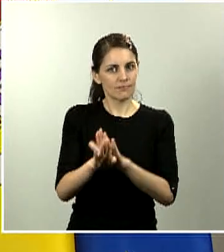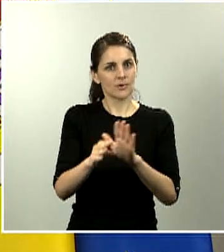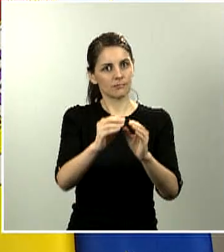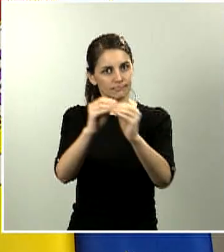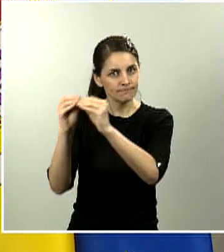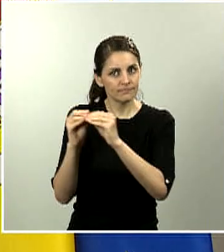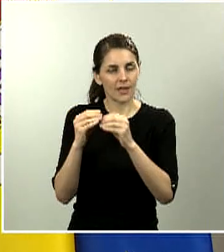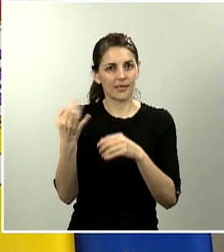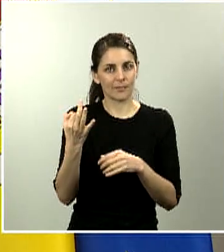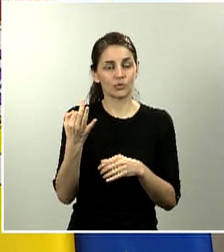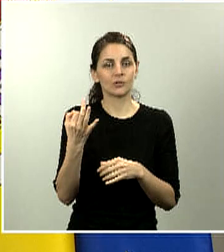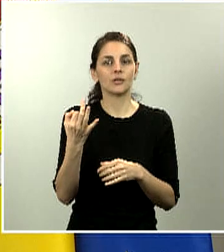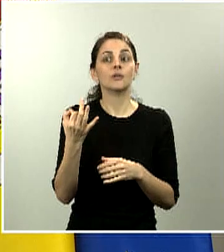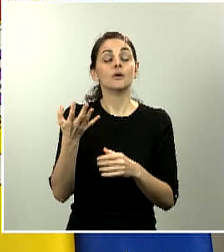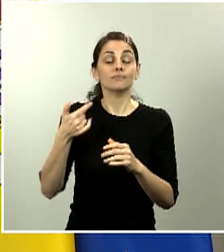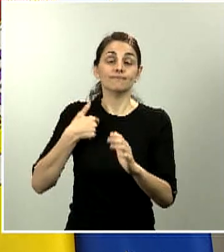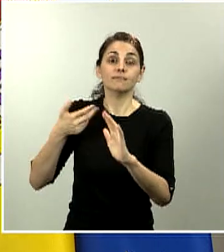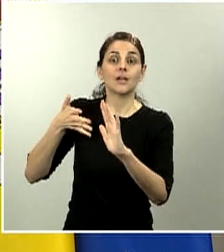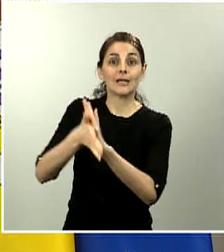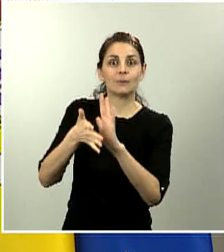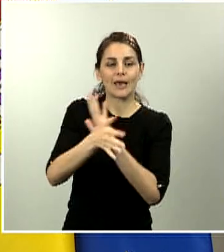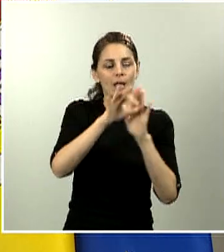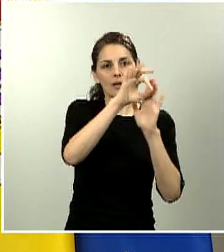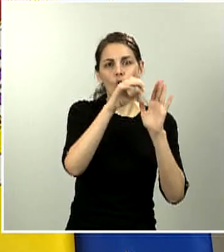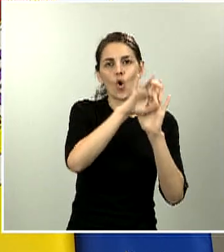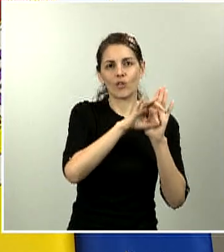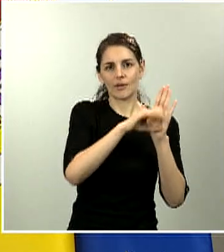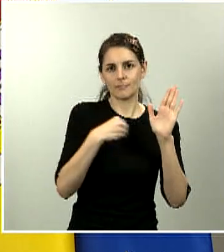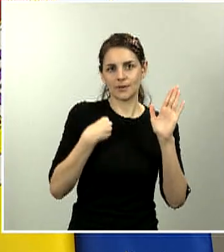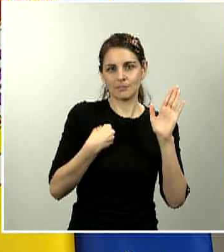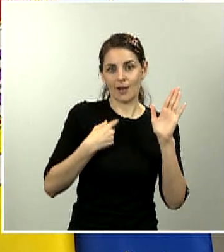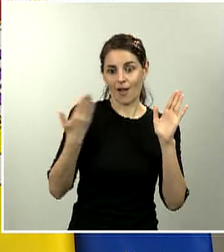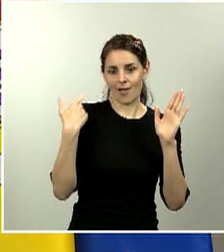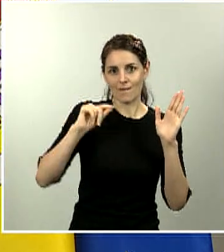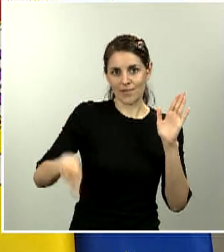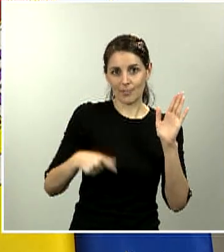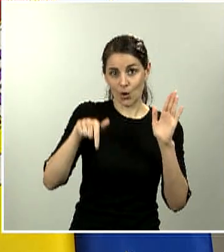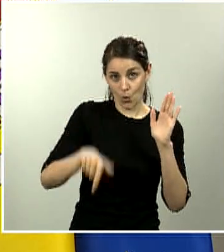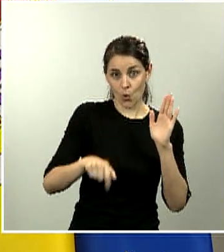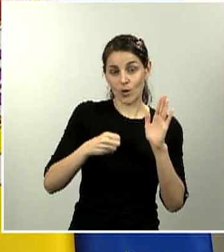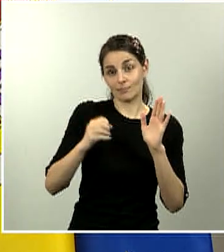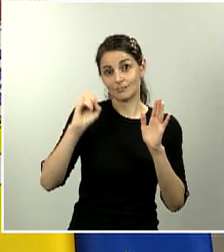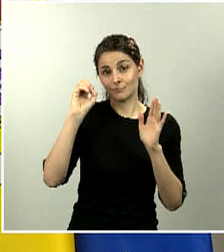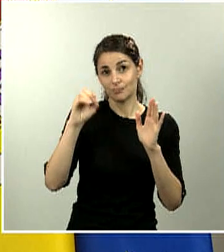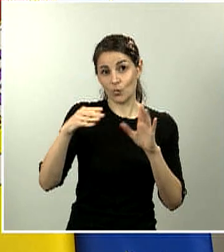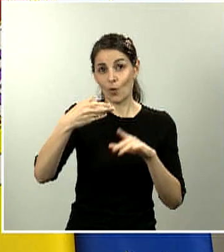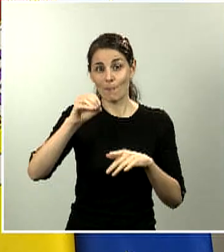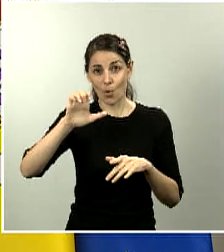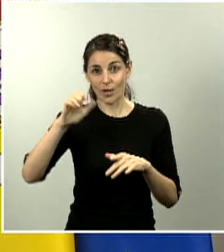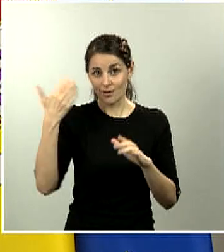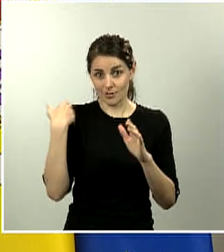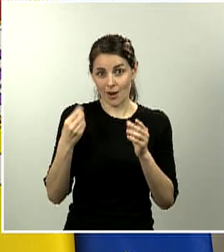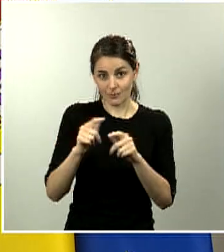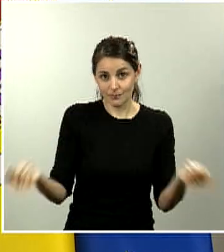les expliqué esta orden que firmé ayer y que se ha hecho pública hoy. Repasamos la evolución de la